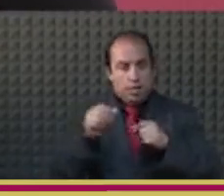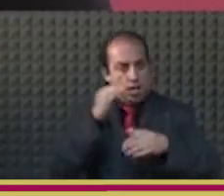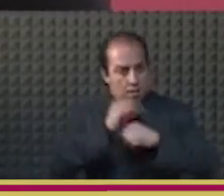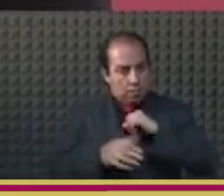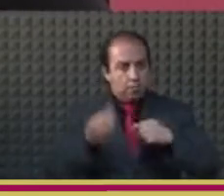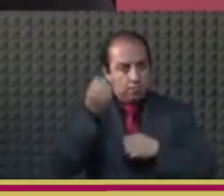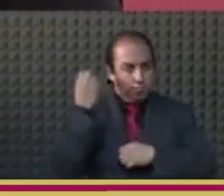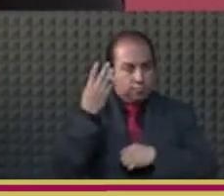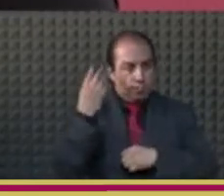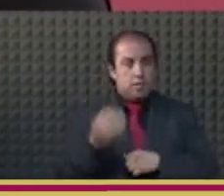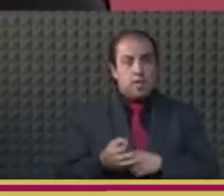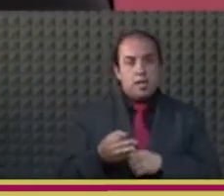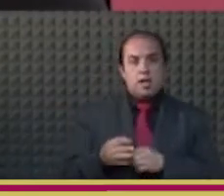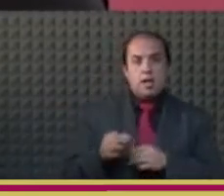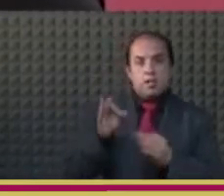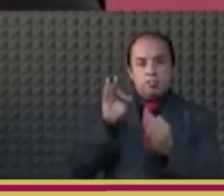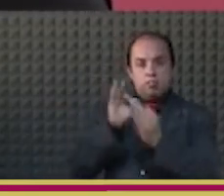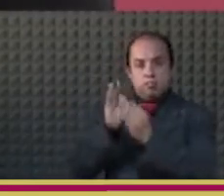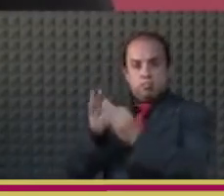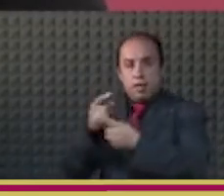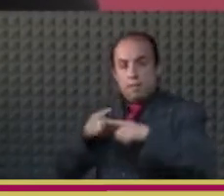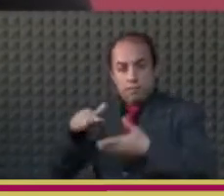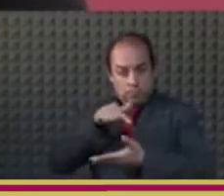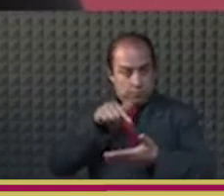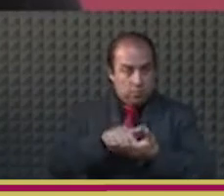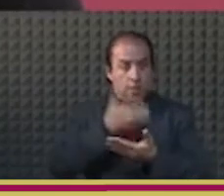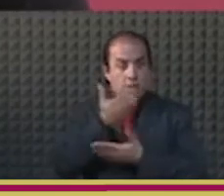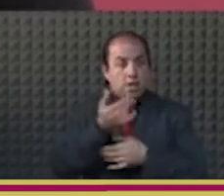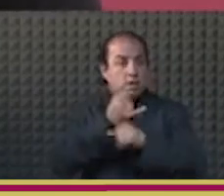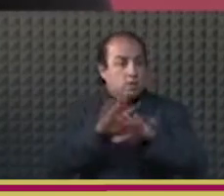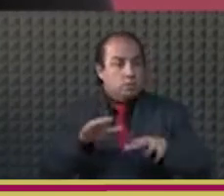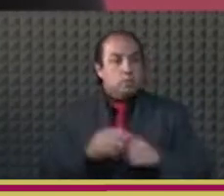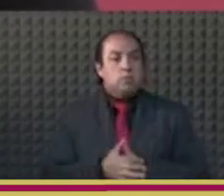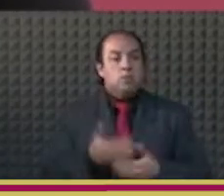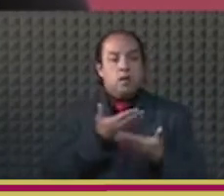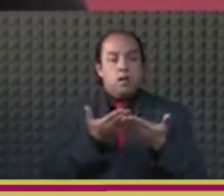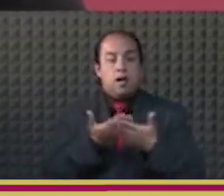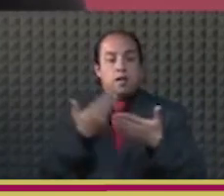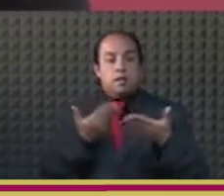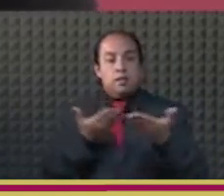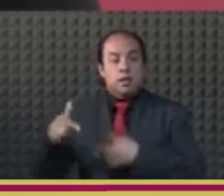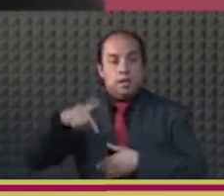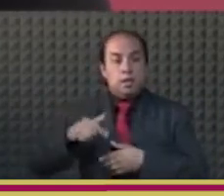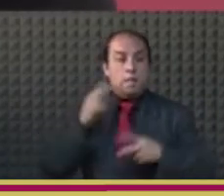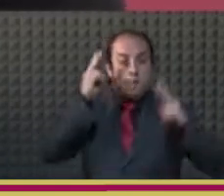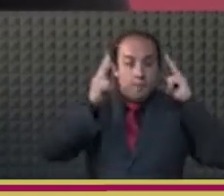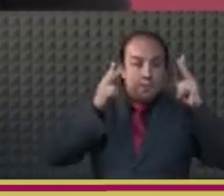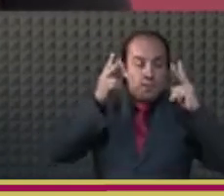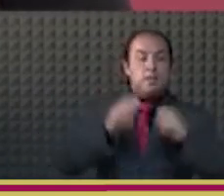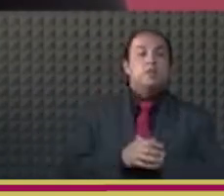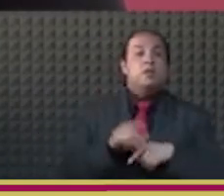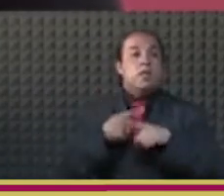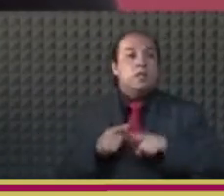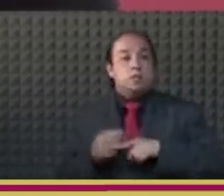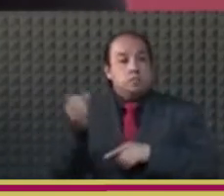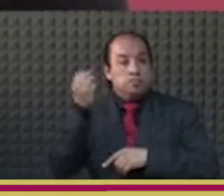este evento, que se acerquen a los diferentes módulos, que pidan información antes de llegar aquí. Estuvimos visitando las